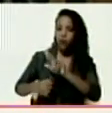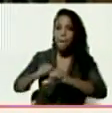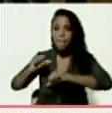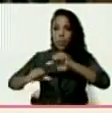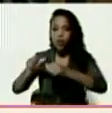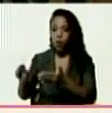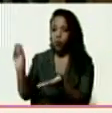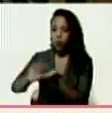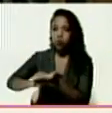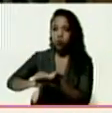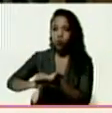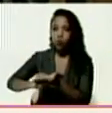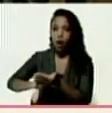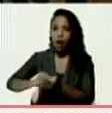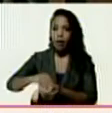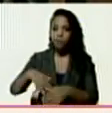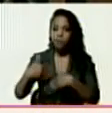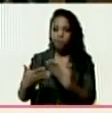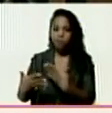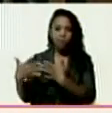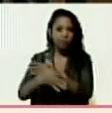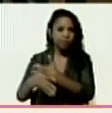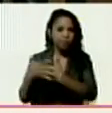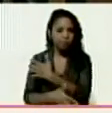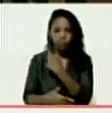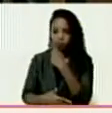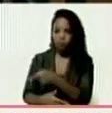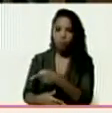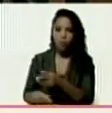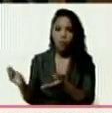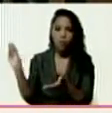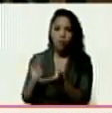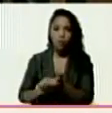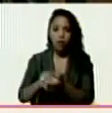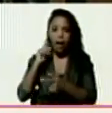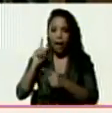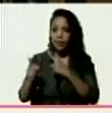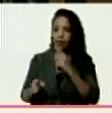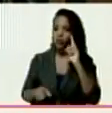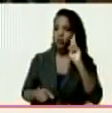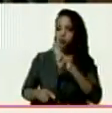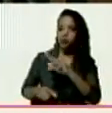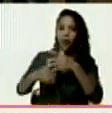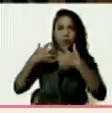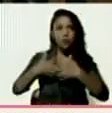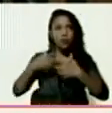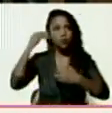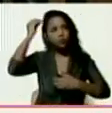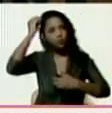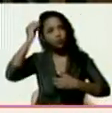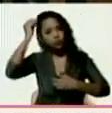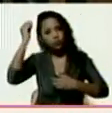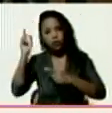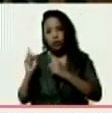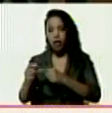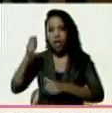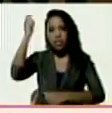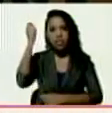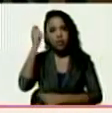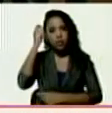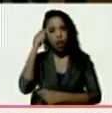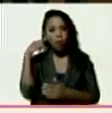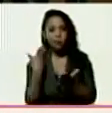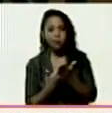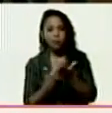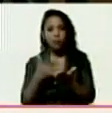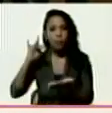instalación, el cual se sometió a consideración de los diputados presentes y